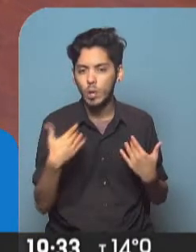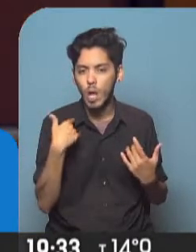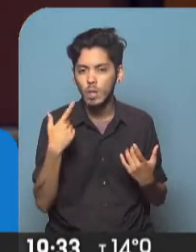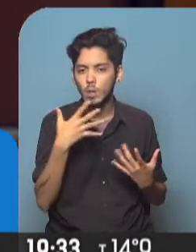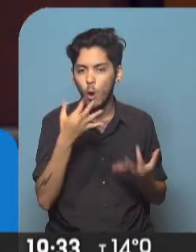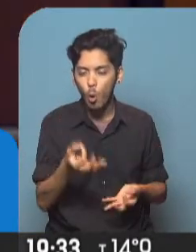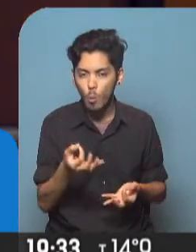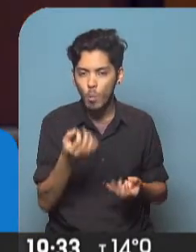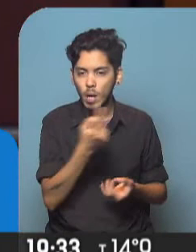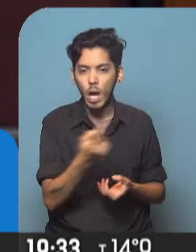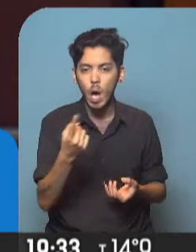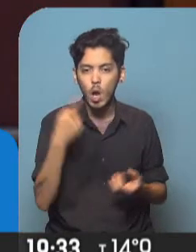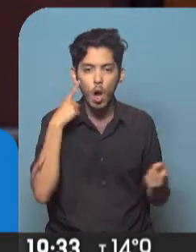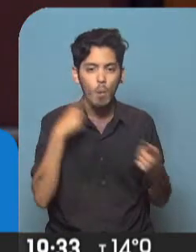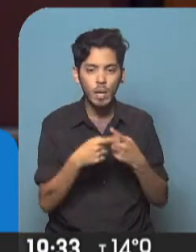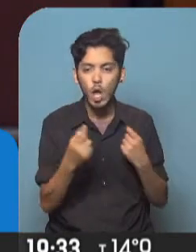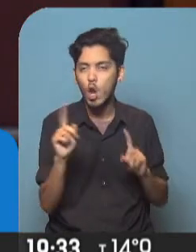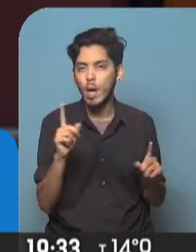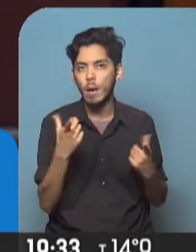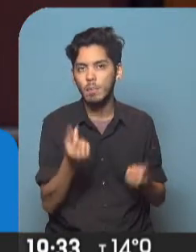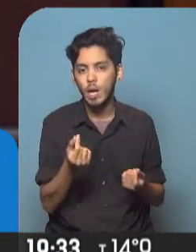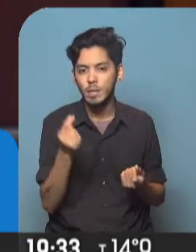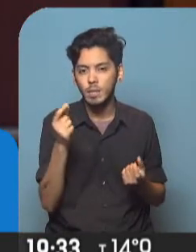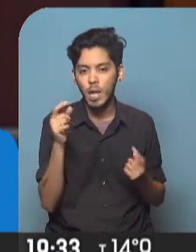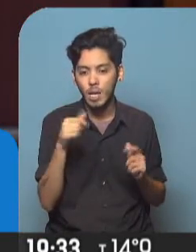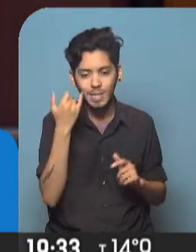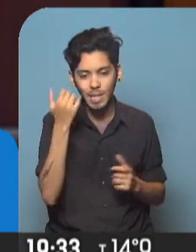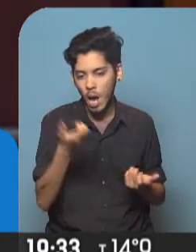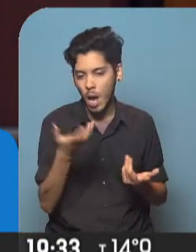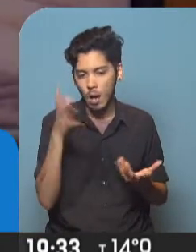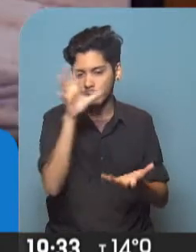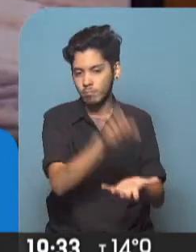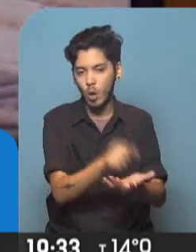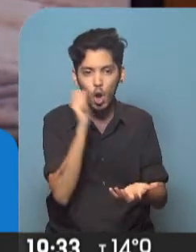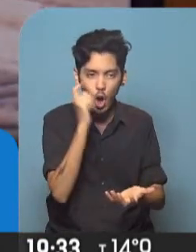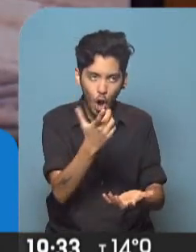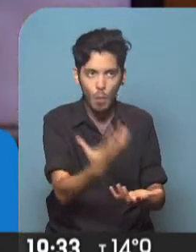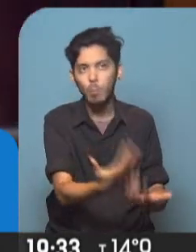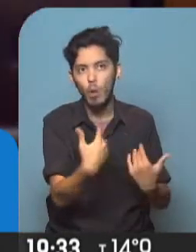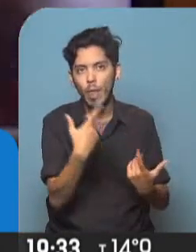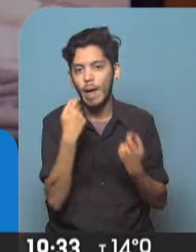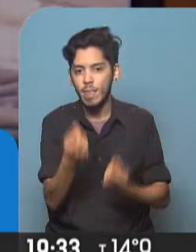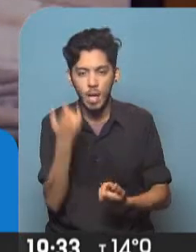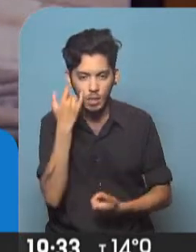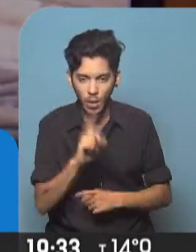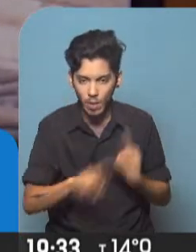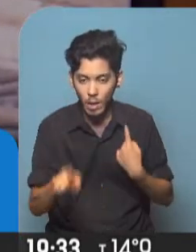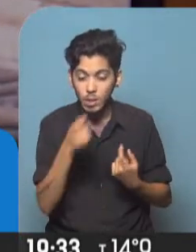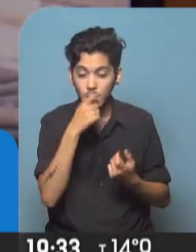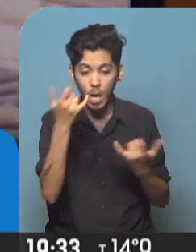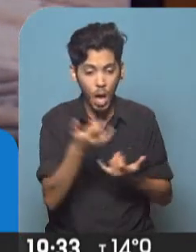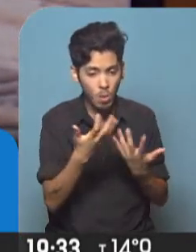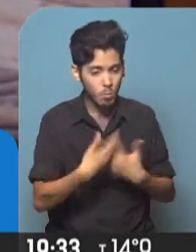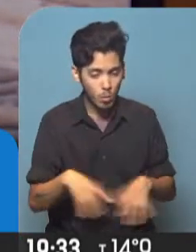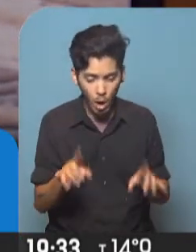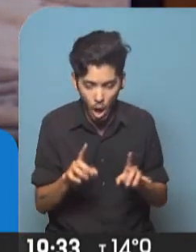las metas? Porque no es que el dinero del fondo ya va a estar disponible, sino que de aprobarse un programa